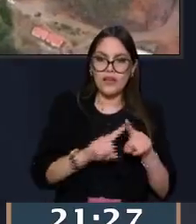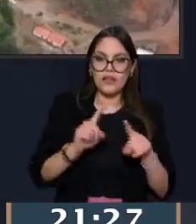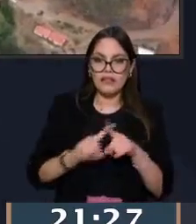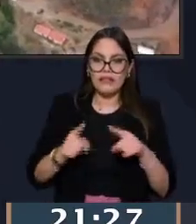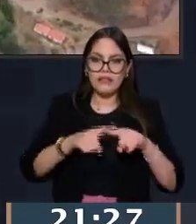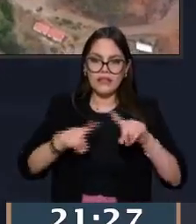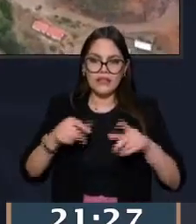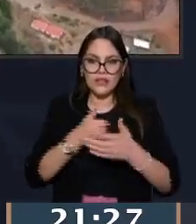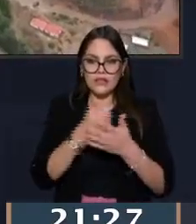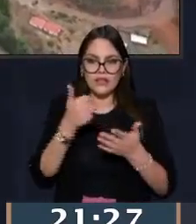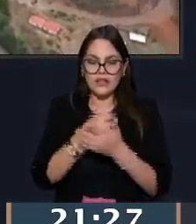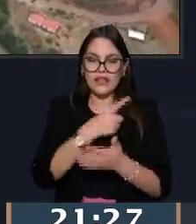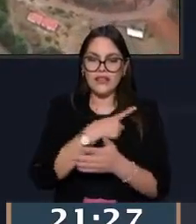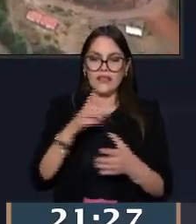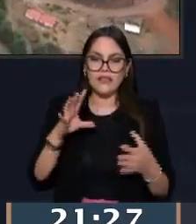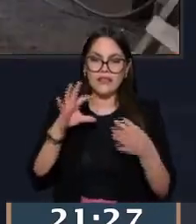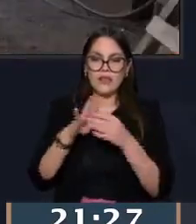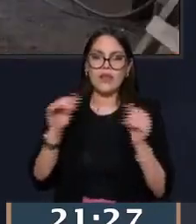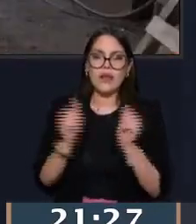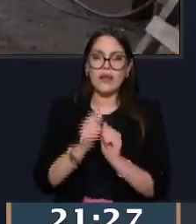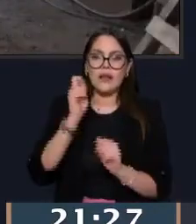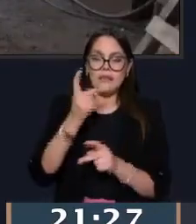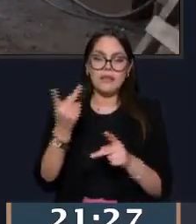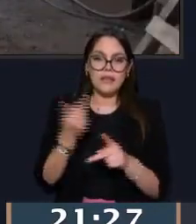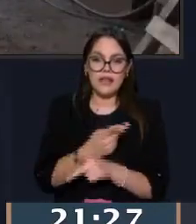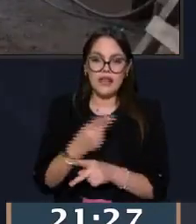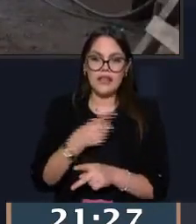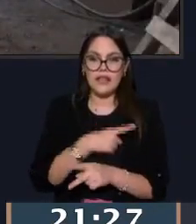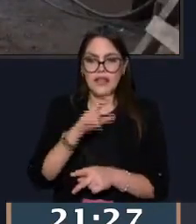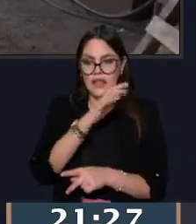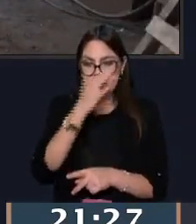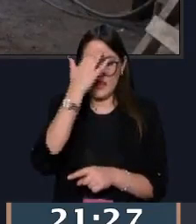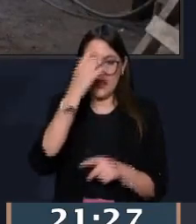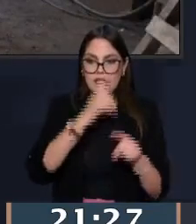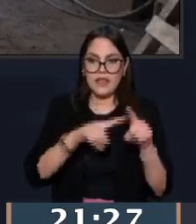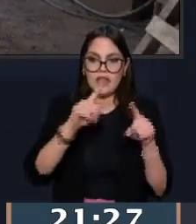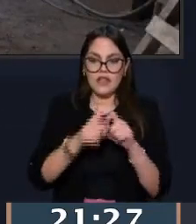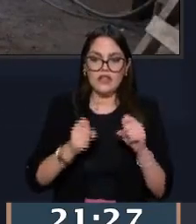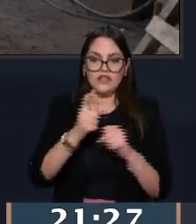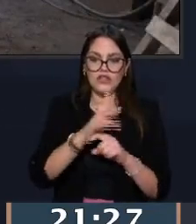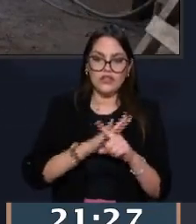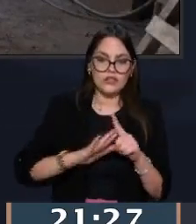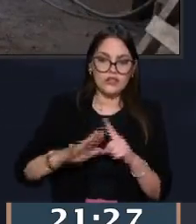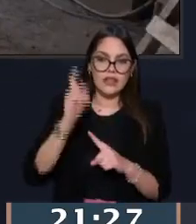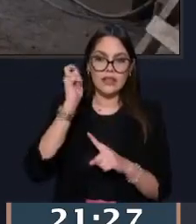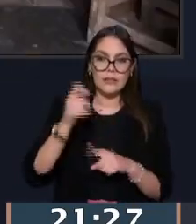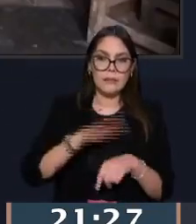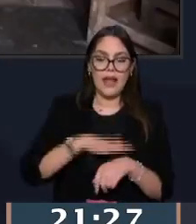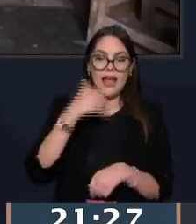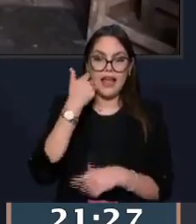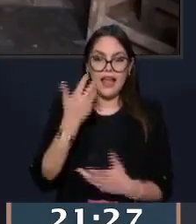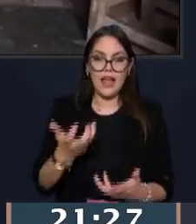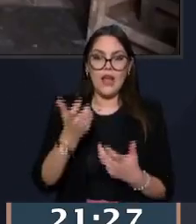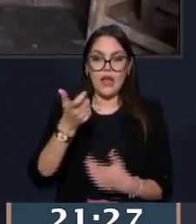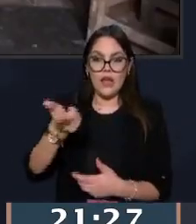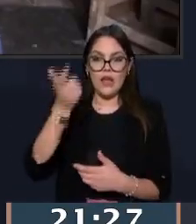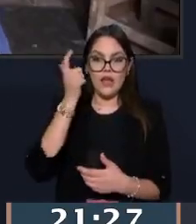decimos, que tiene que ver con justamente reconocer que en una sociedad lo deseable es el